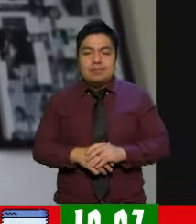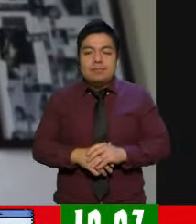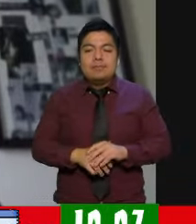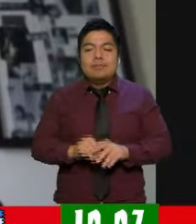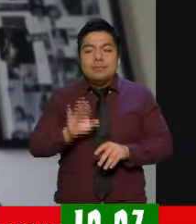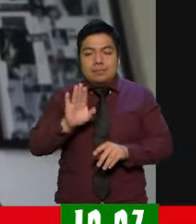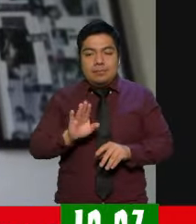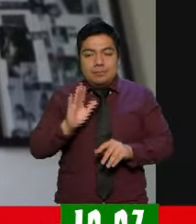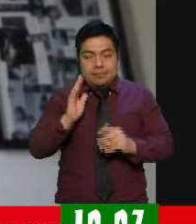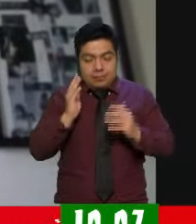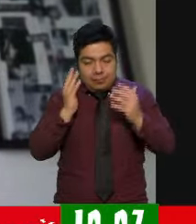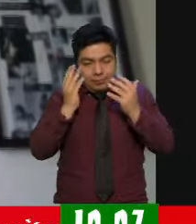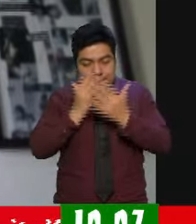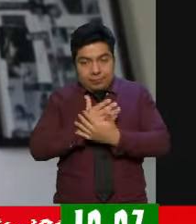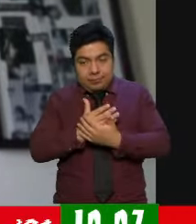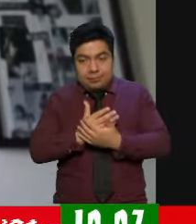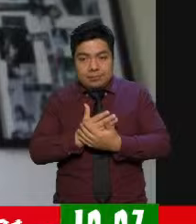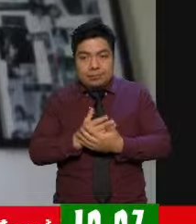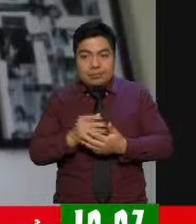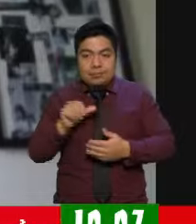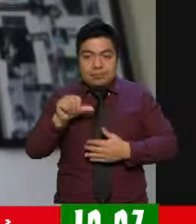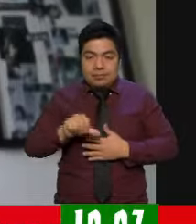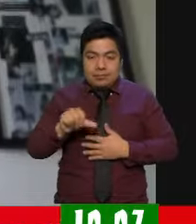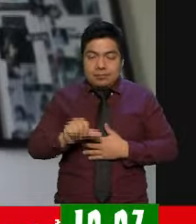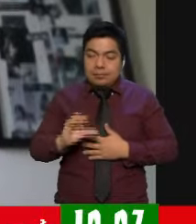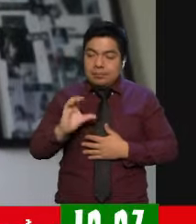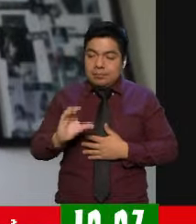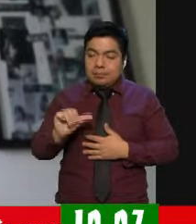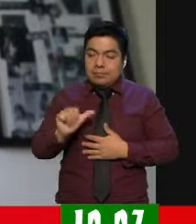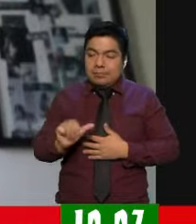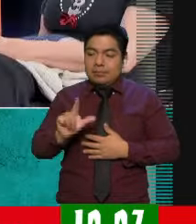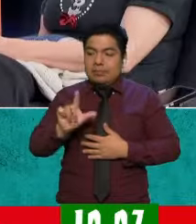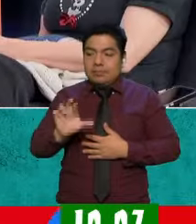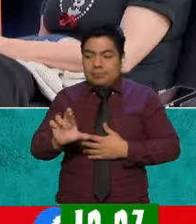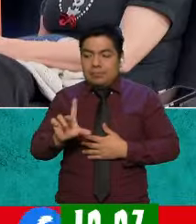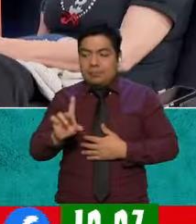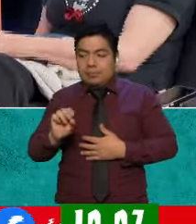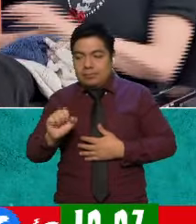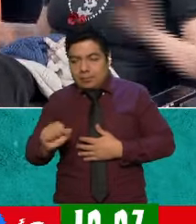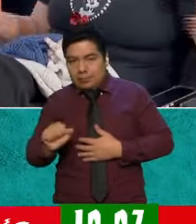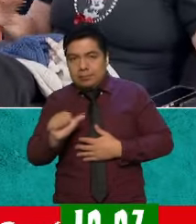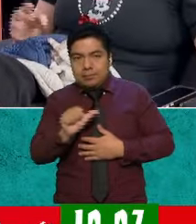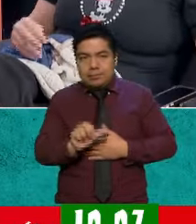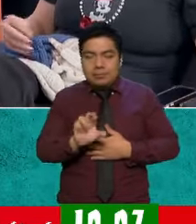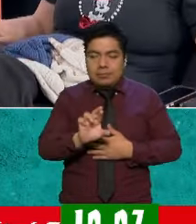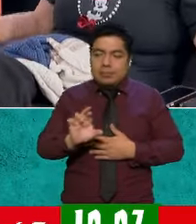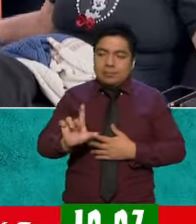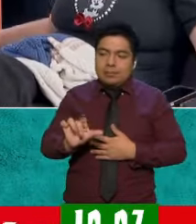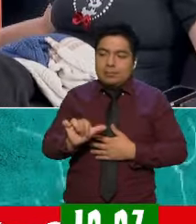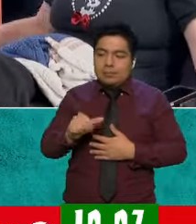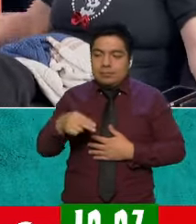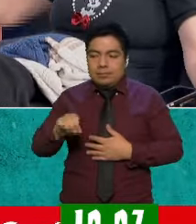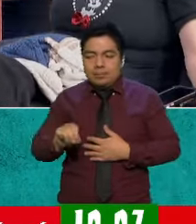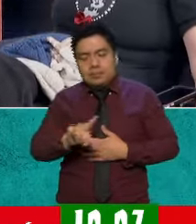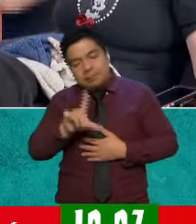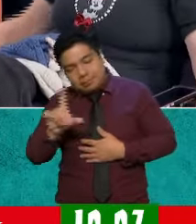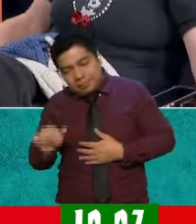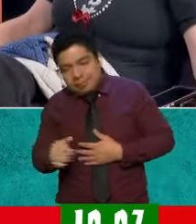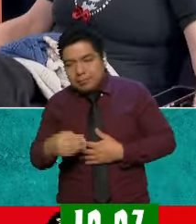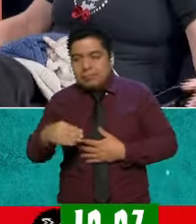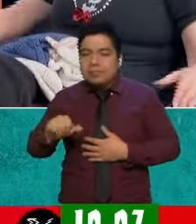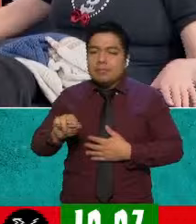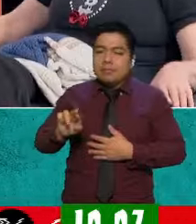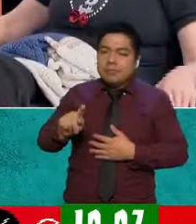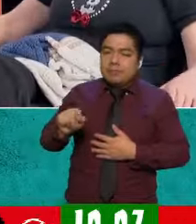una confusión porque vamos a hablar de Carlos Arellano. ¡Ah! Ya decía yo. Bueno, ya tendrá su lugar, Margarita. También le mandamos